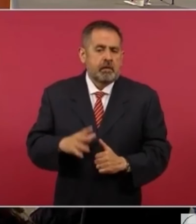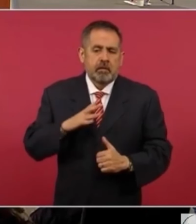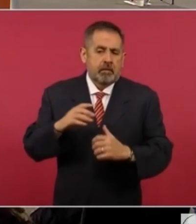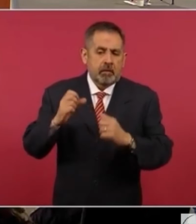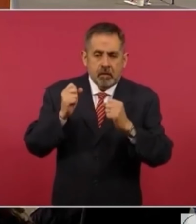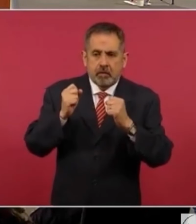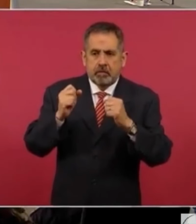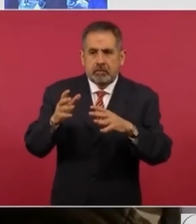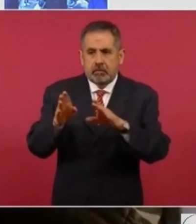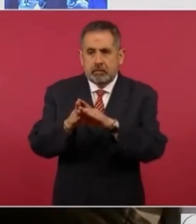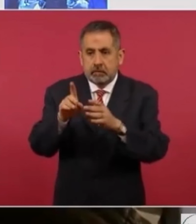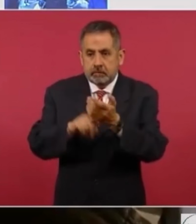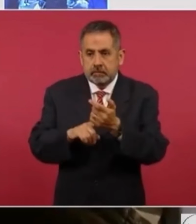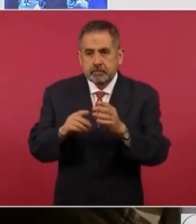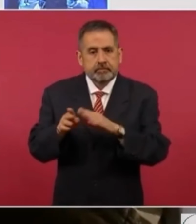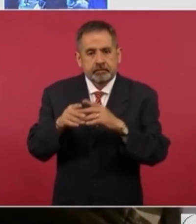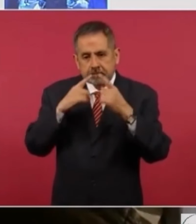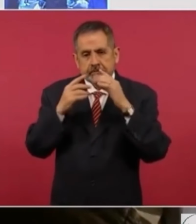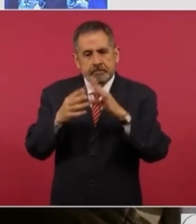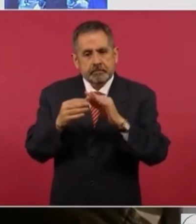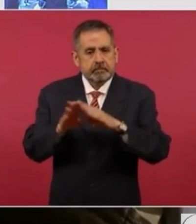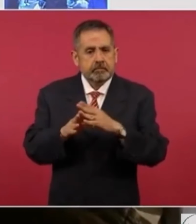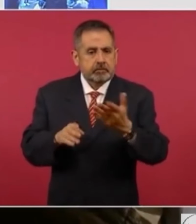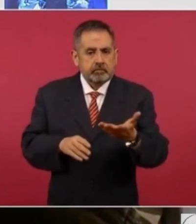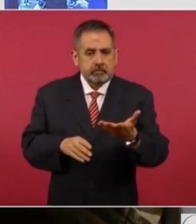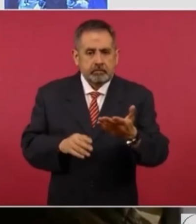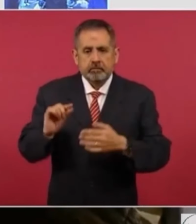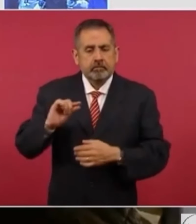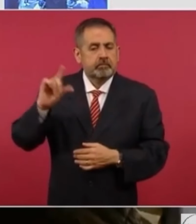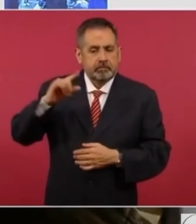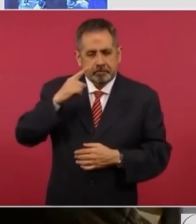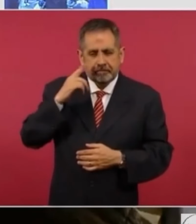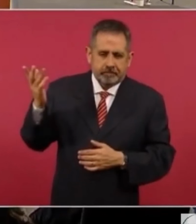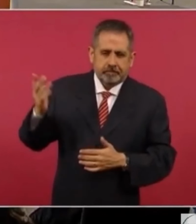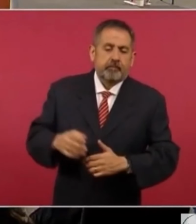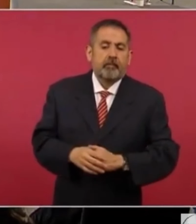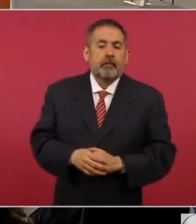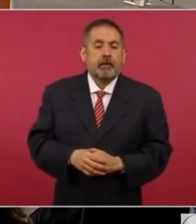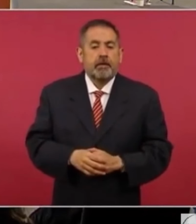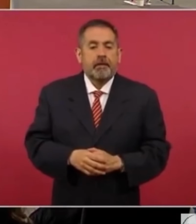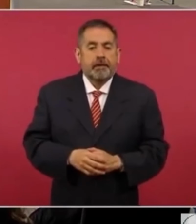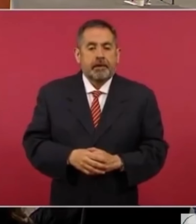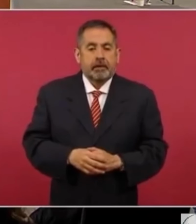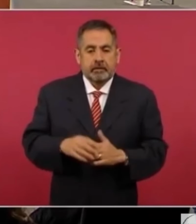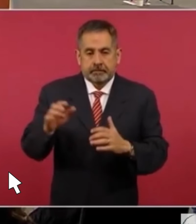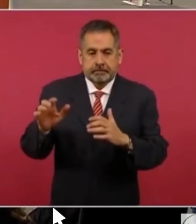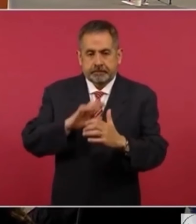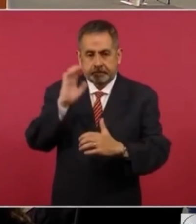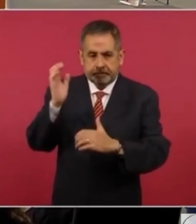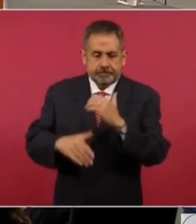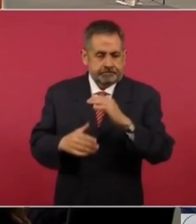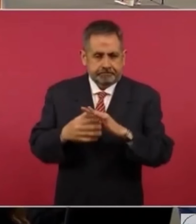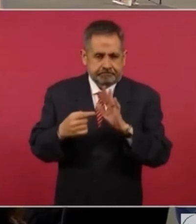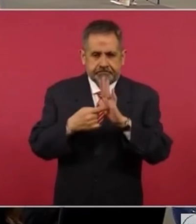hubieron muchas, pero estas nos parecieron las más destacadas. Y bueno, ya para terminar,